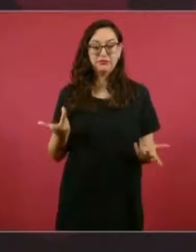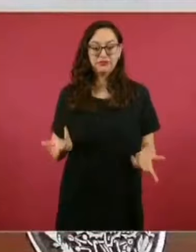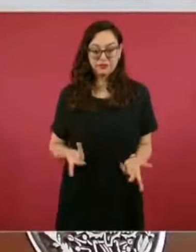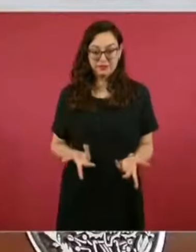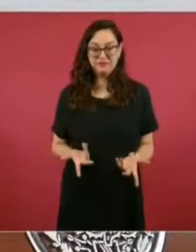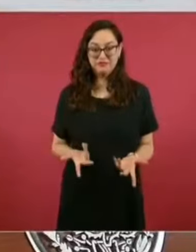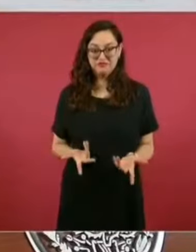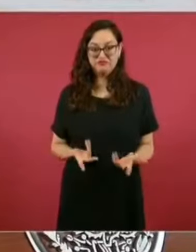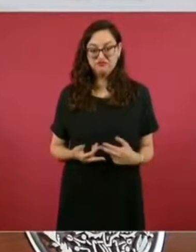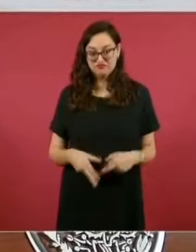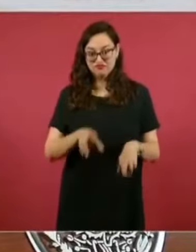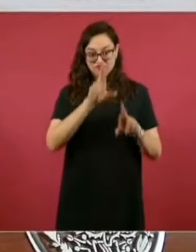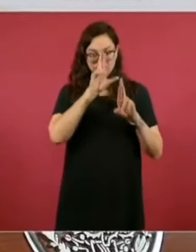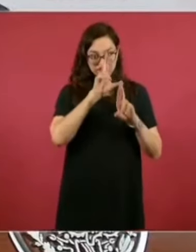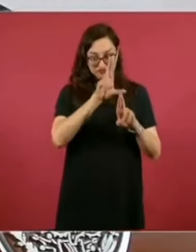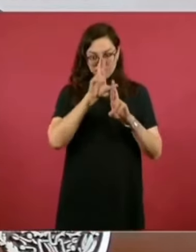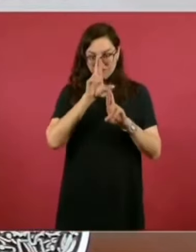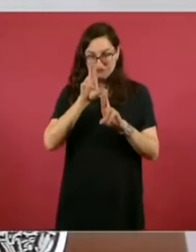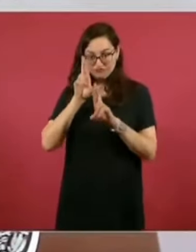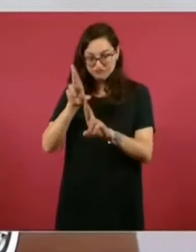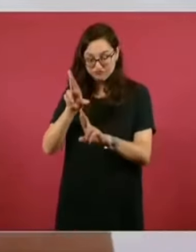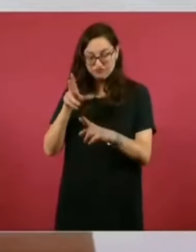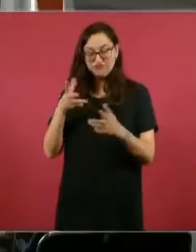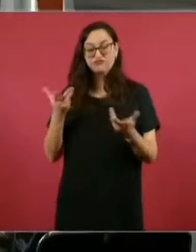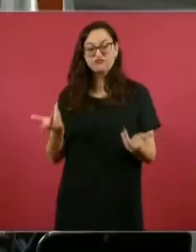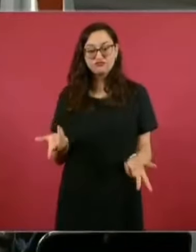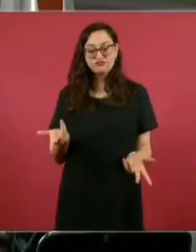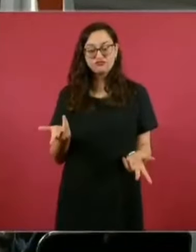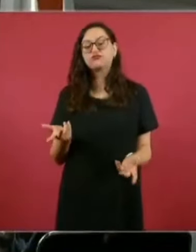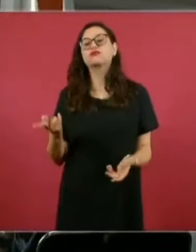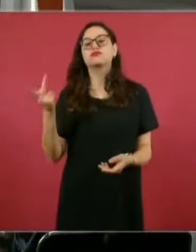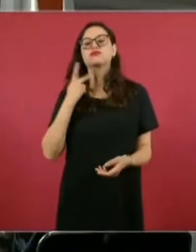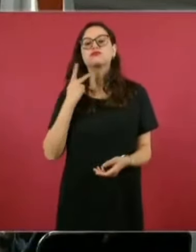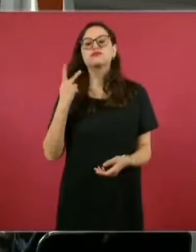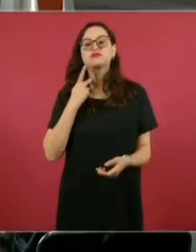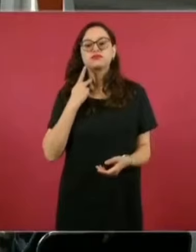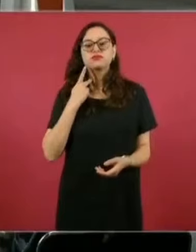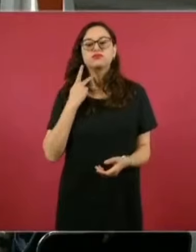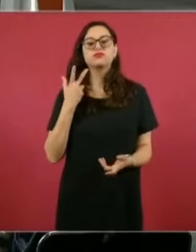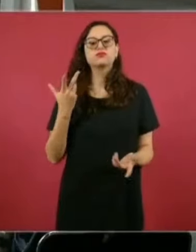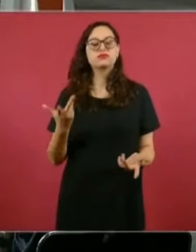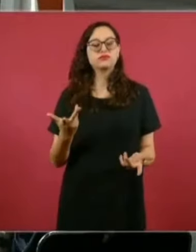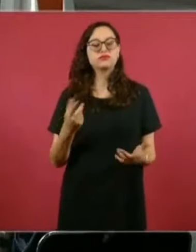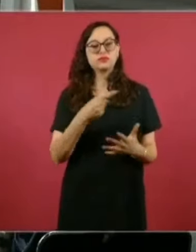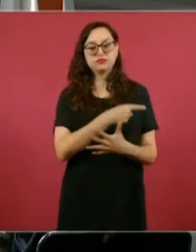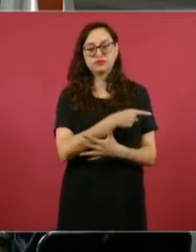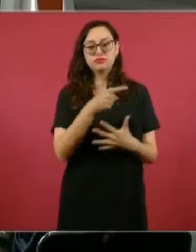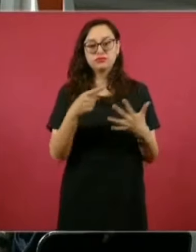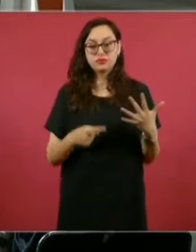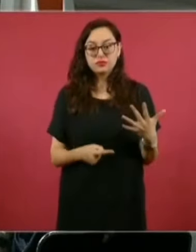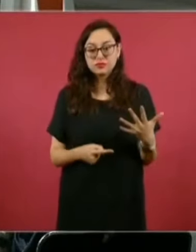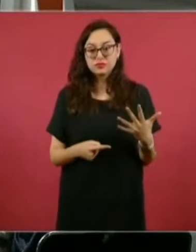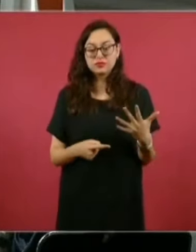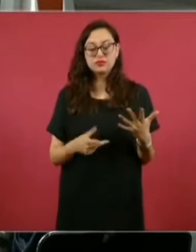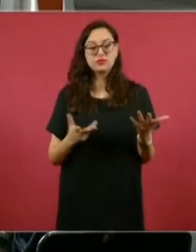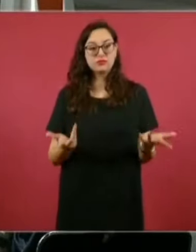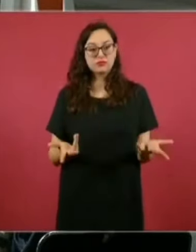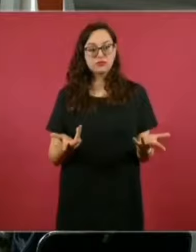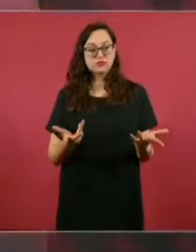El caso de nosotros, la política exterior está definida en el